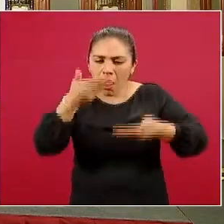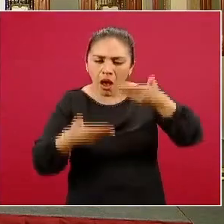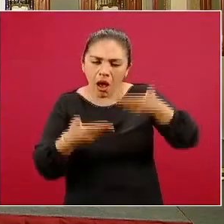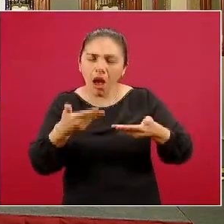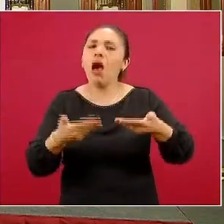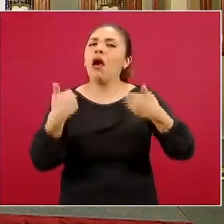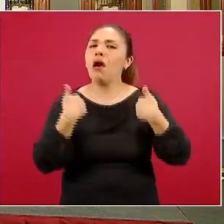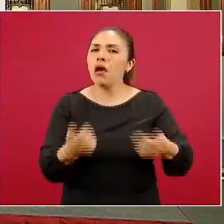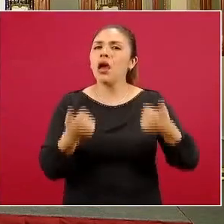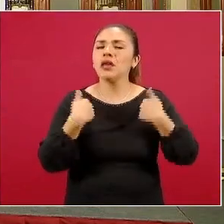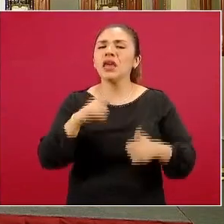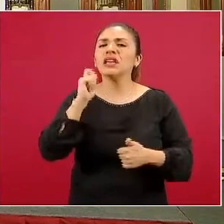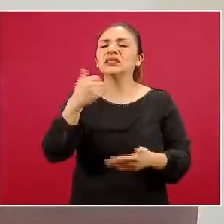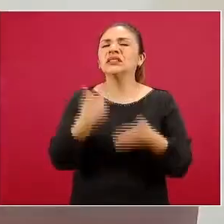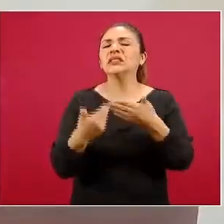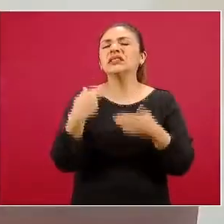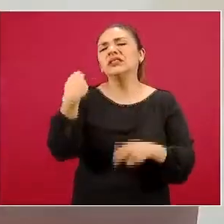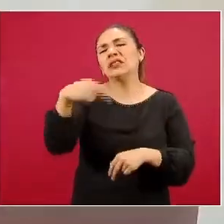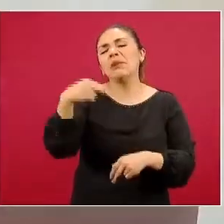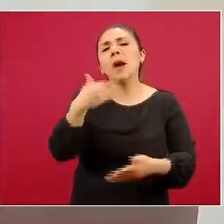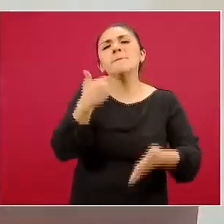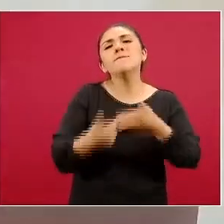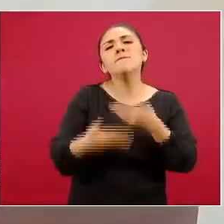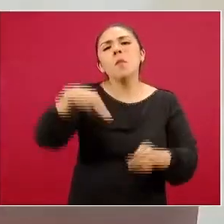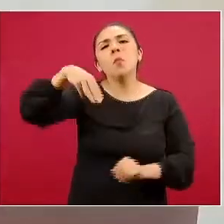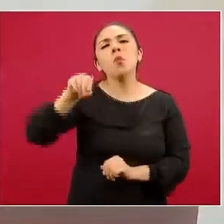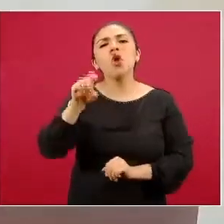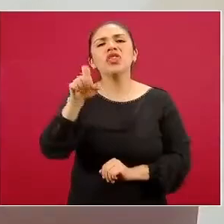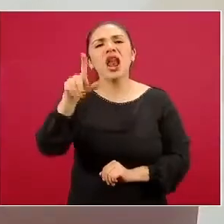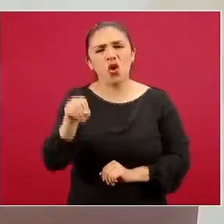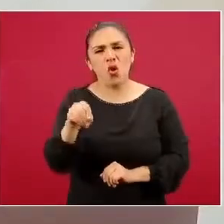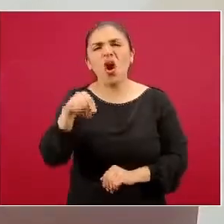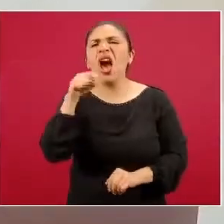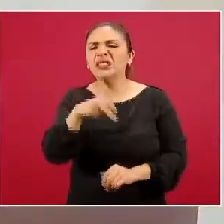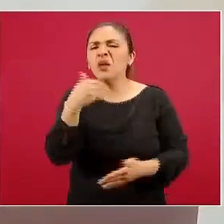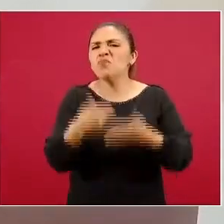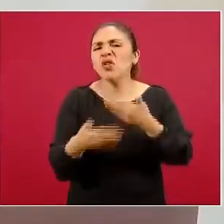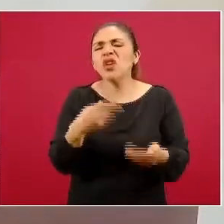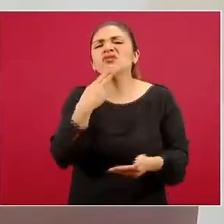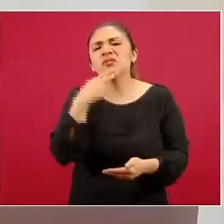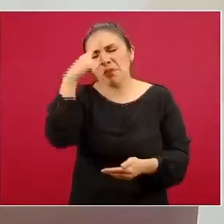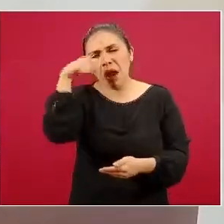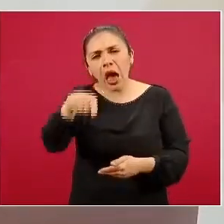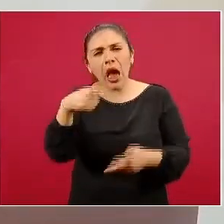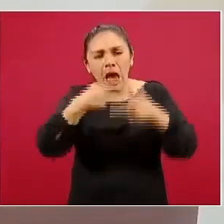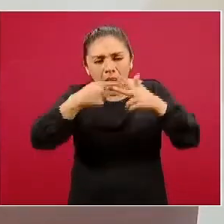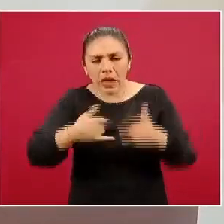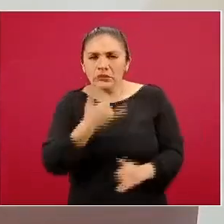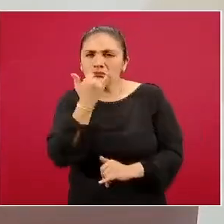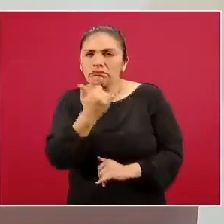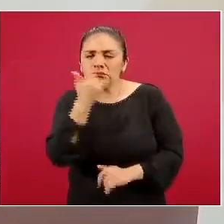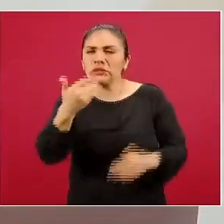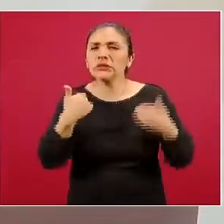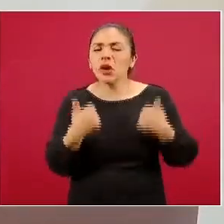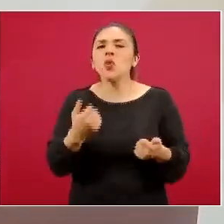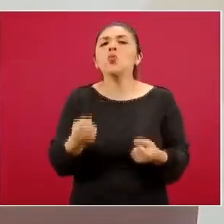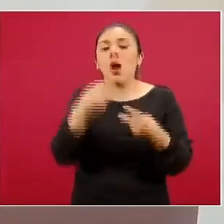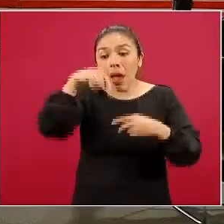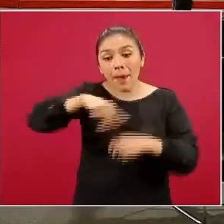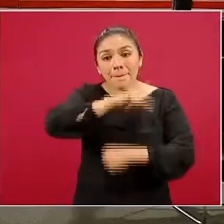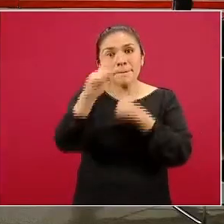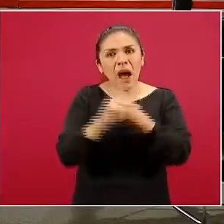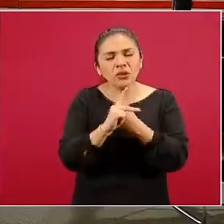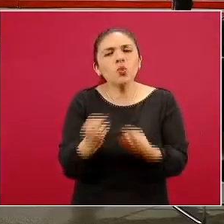que se conocen como modelos. Estos modelos lo que nos permiten es estimar la carga de enfermedad que existe en nuestro